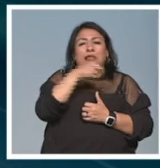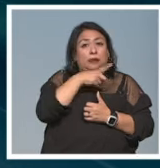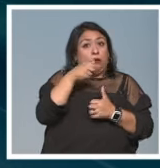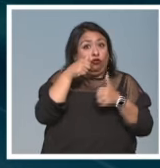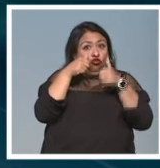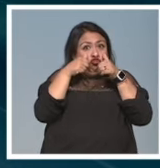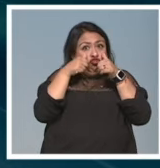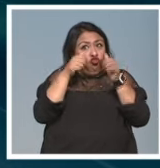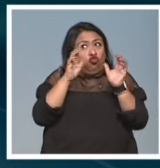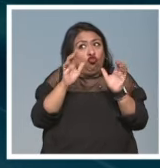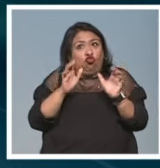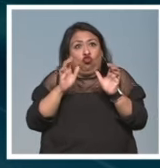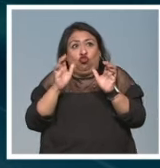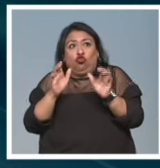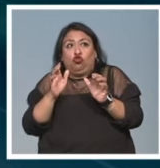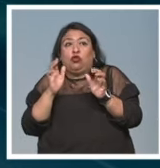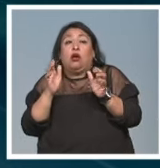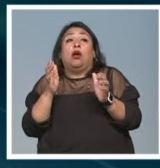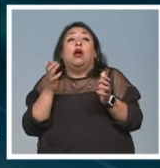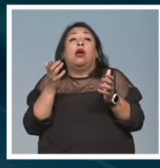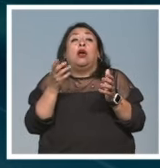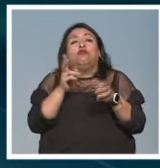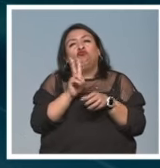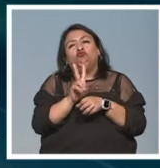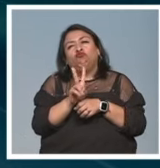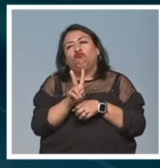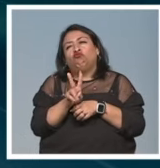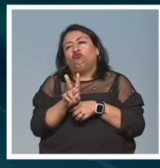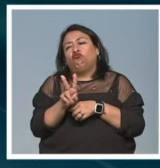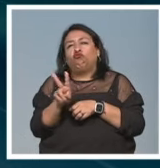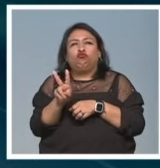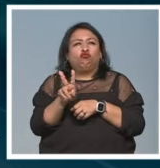alerta, ser grandes observadores